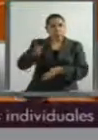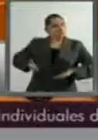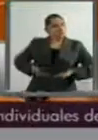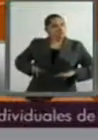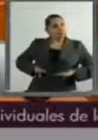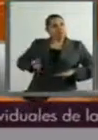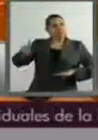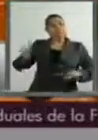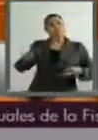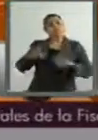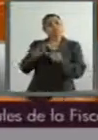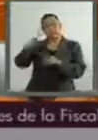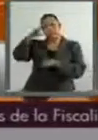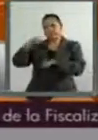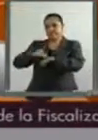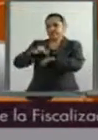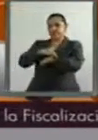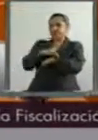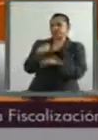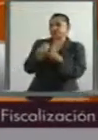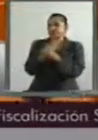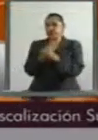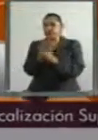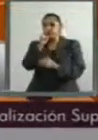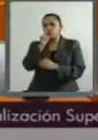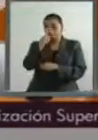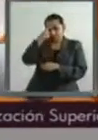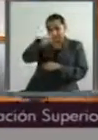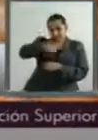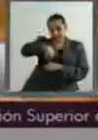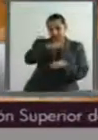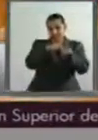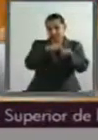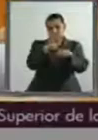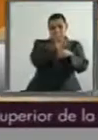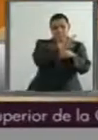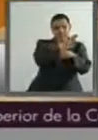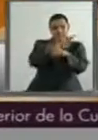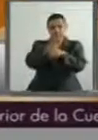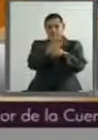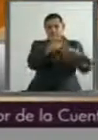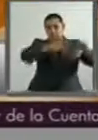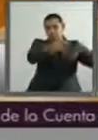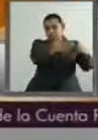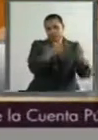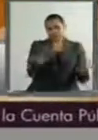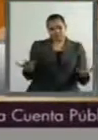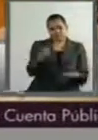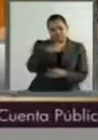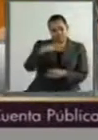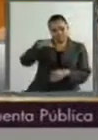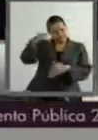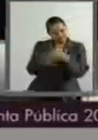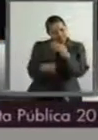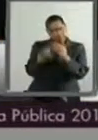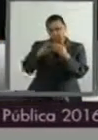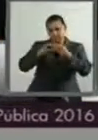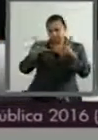para proteger las instituciones democráticas en México. Gracias. Túrnese a la Comisión de